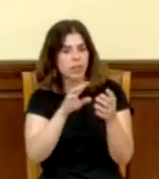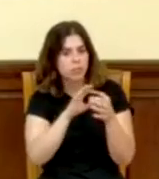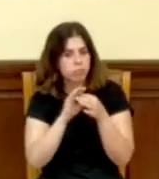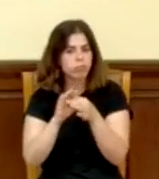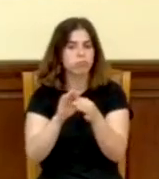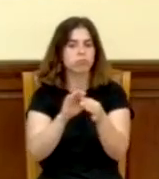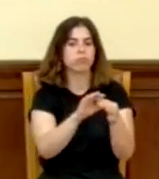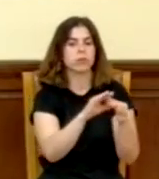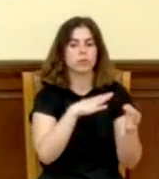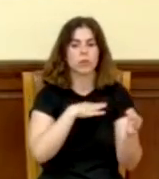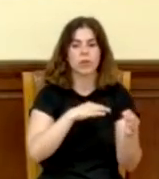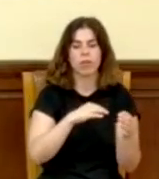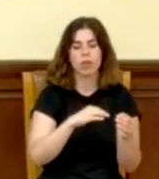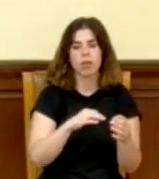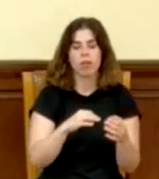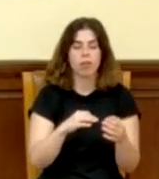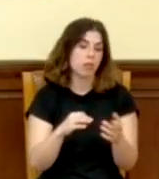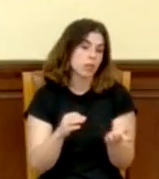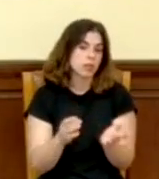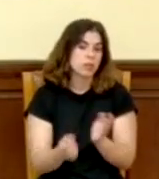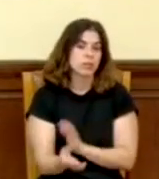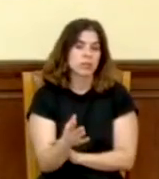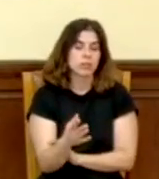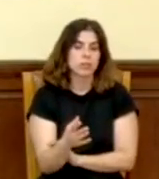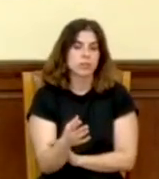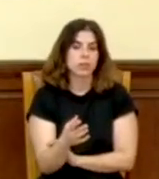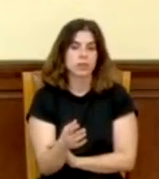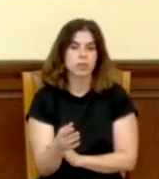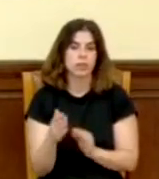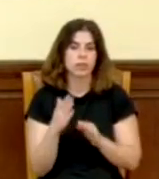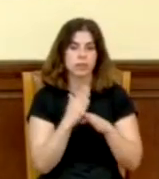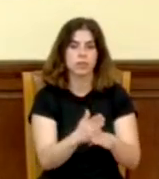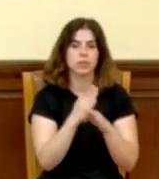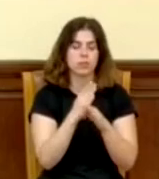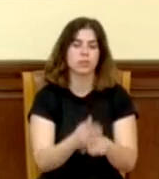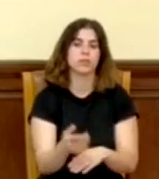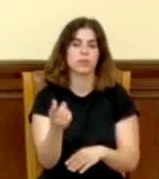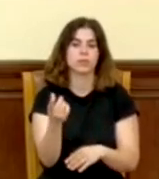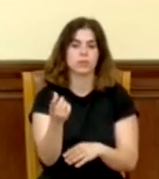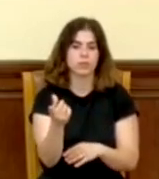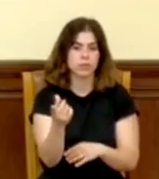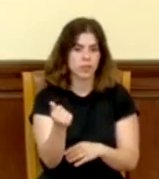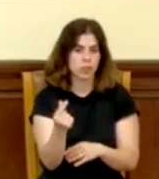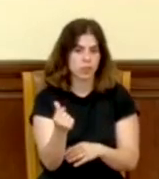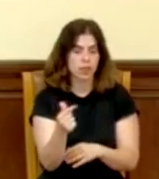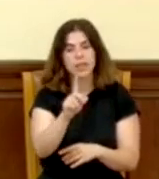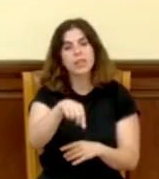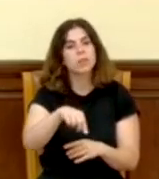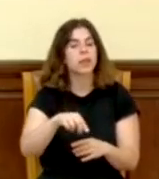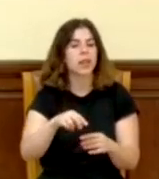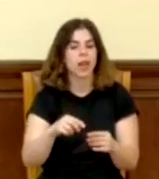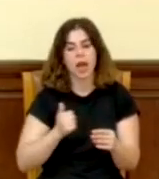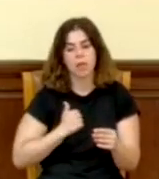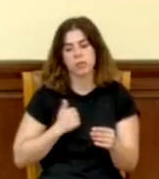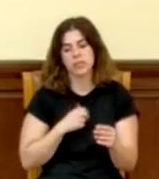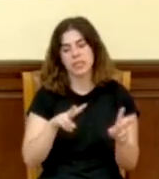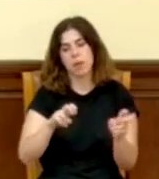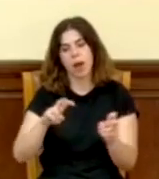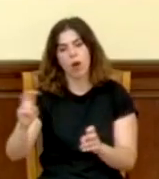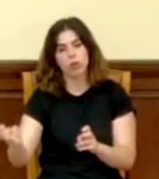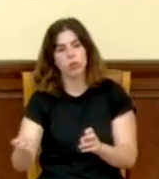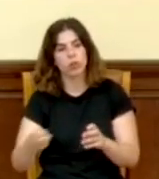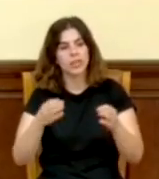pues dislates. Hombre, que usted me venga a decir ahora que el remanente de tesorería se debería haber utilizado para otras cuestiones, les falla siempre